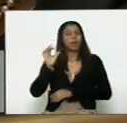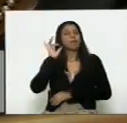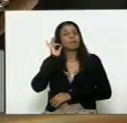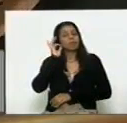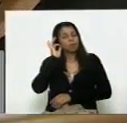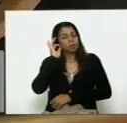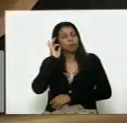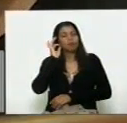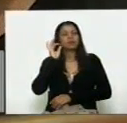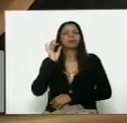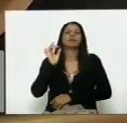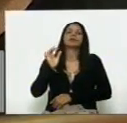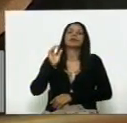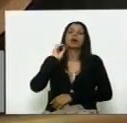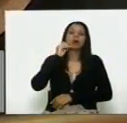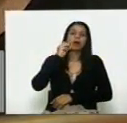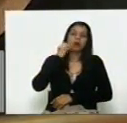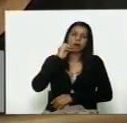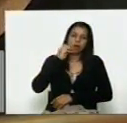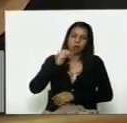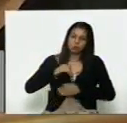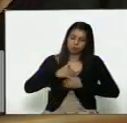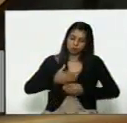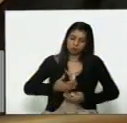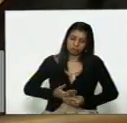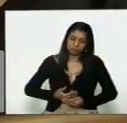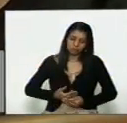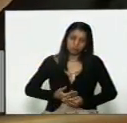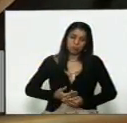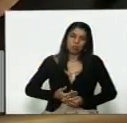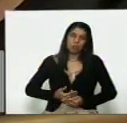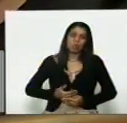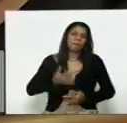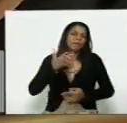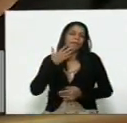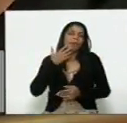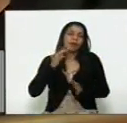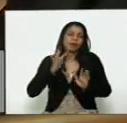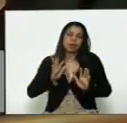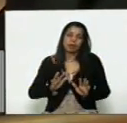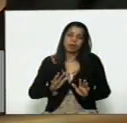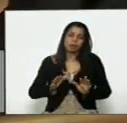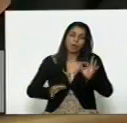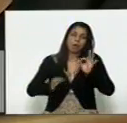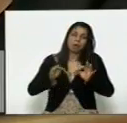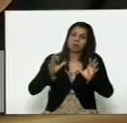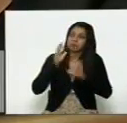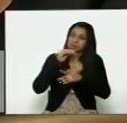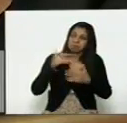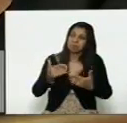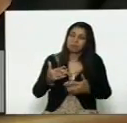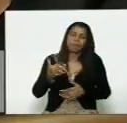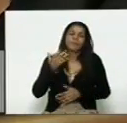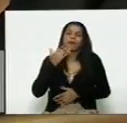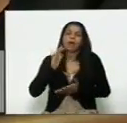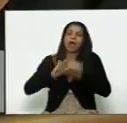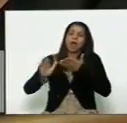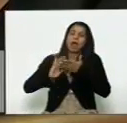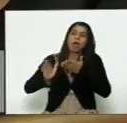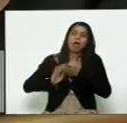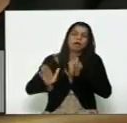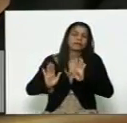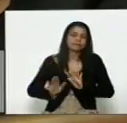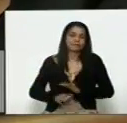mujeres y las adolescentes gestantes, alegando razones injustificadas tales como